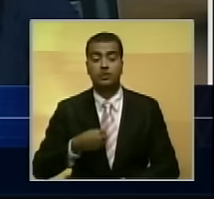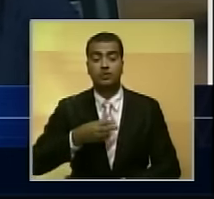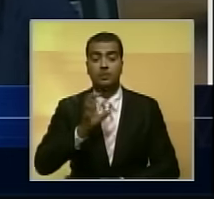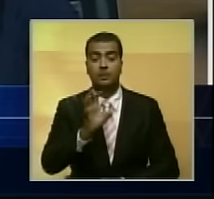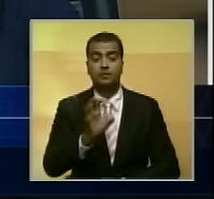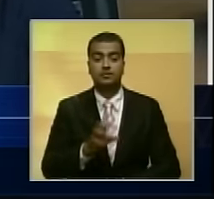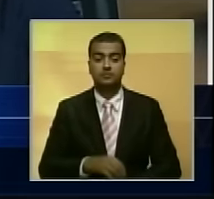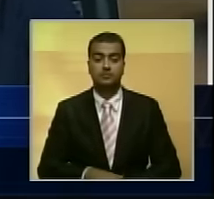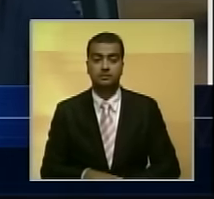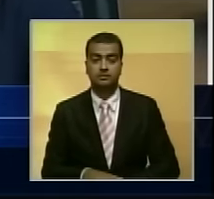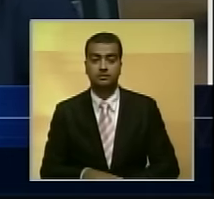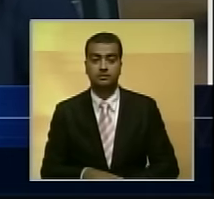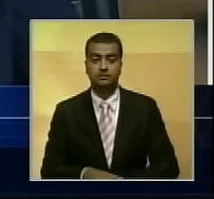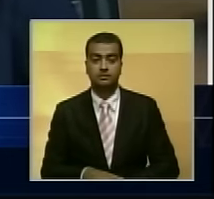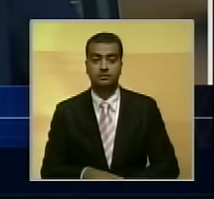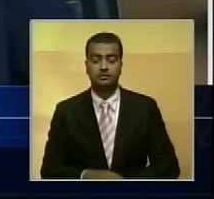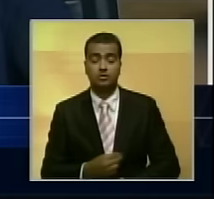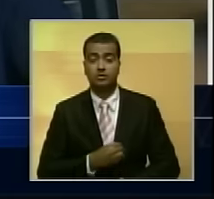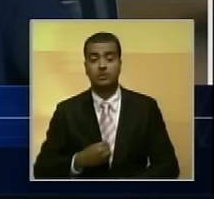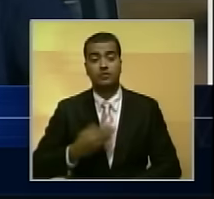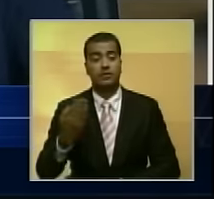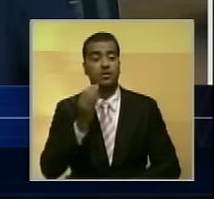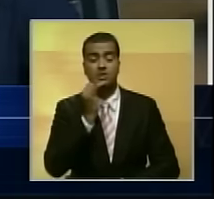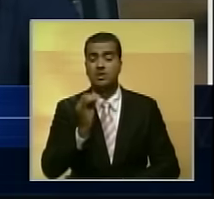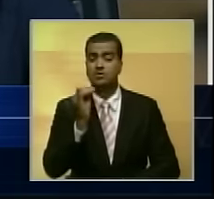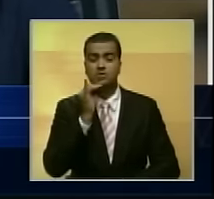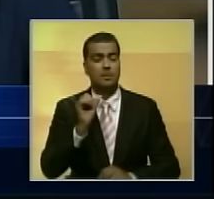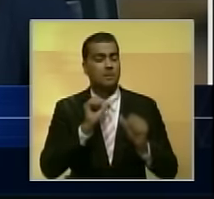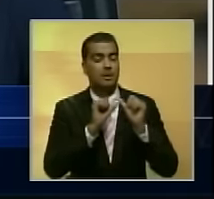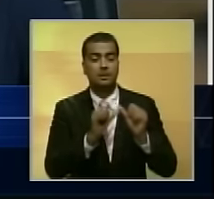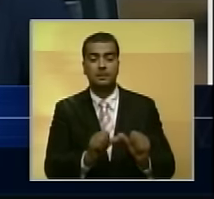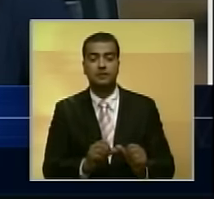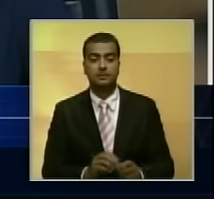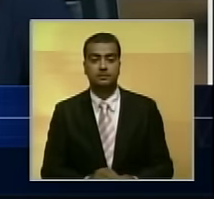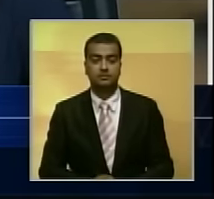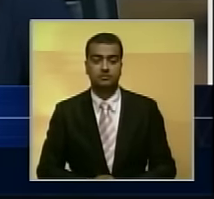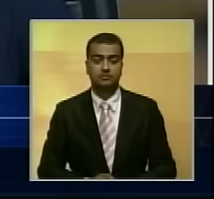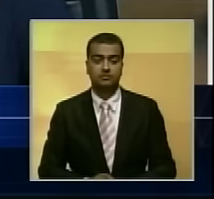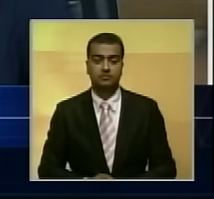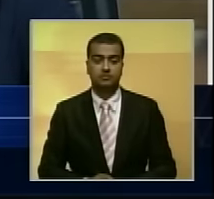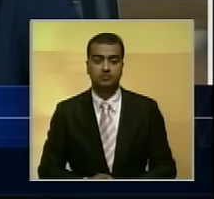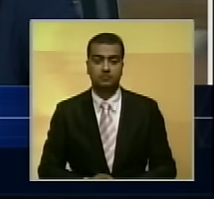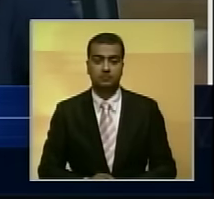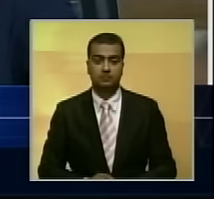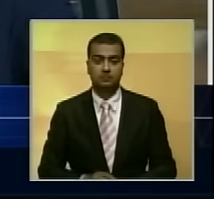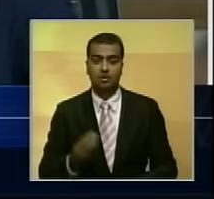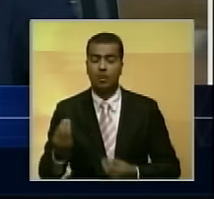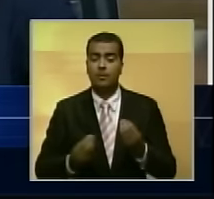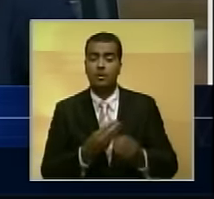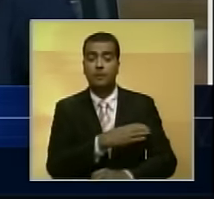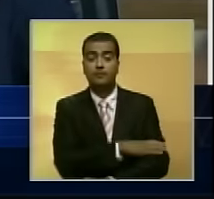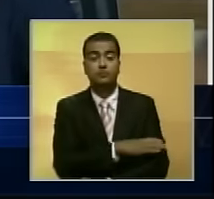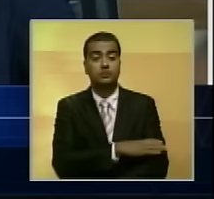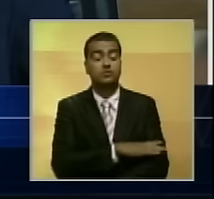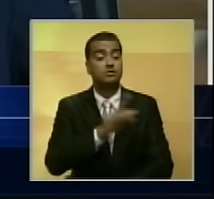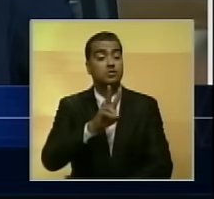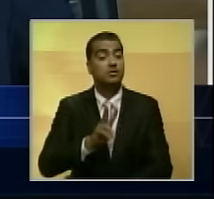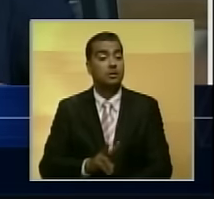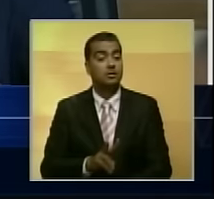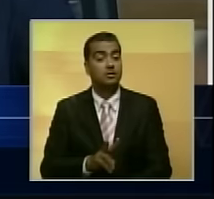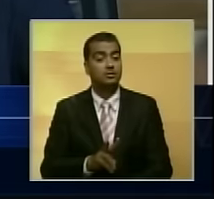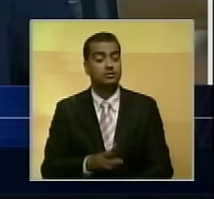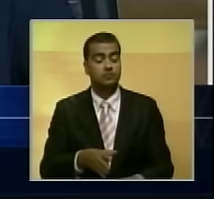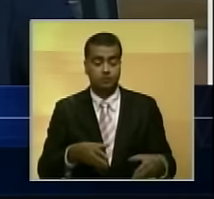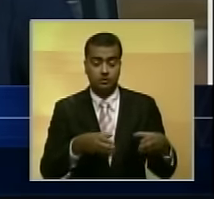país. Y eso nosotros lo hemos venido denunciando permanentemente, como la oposición venezolana, su